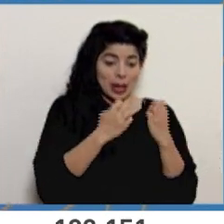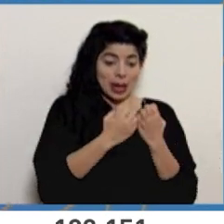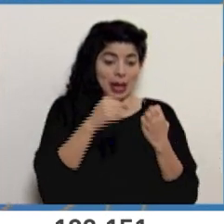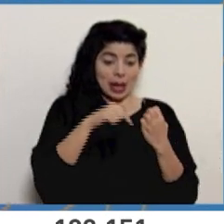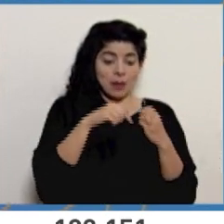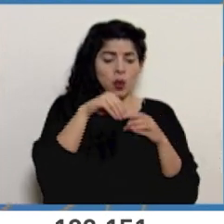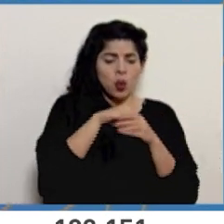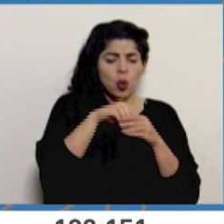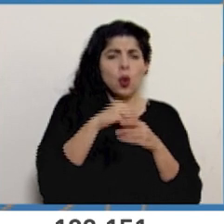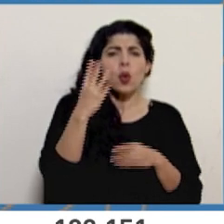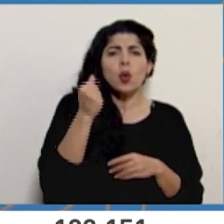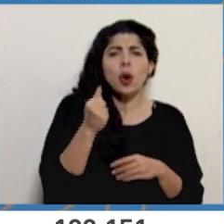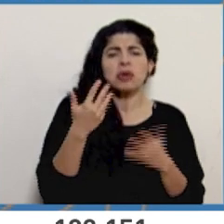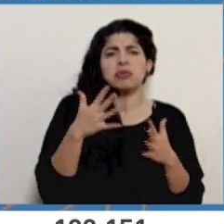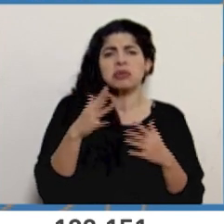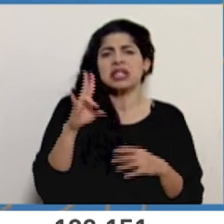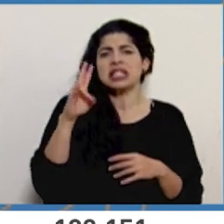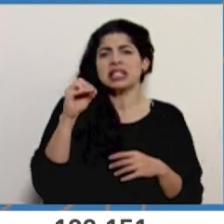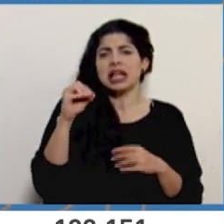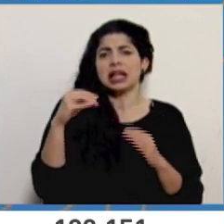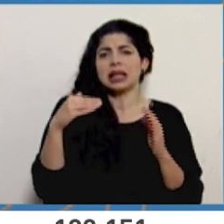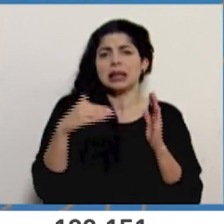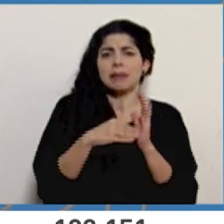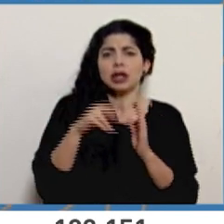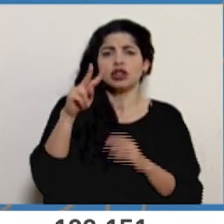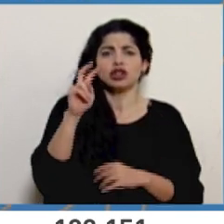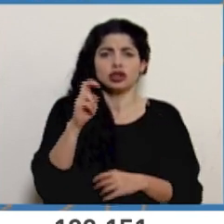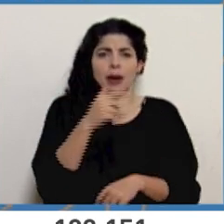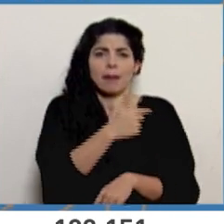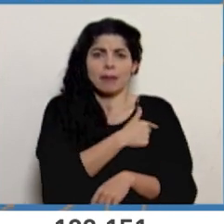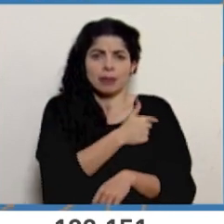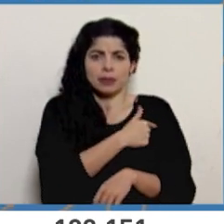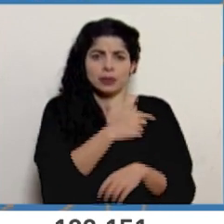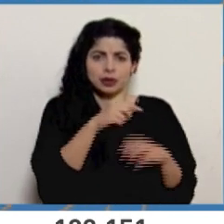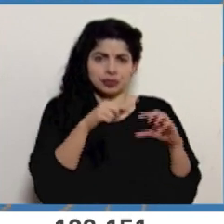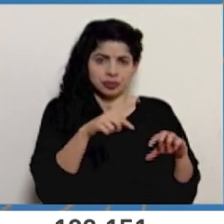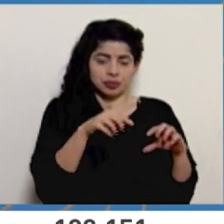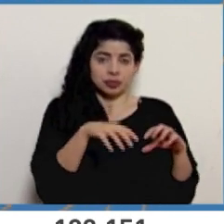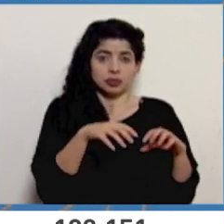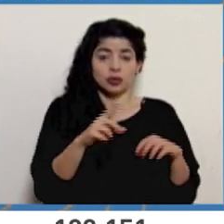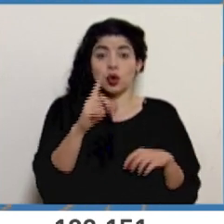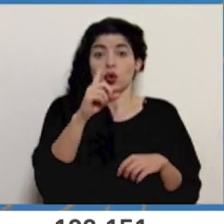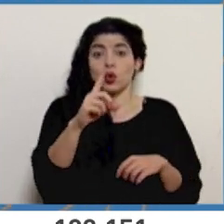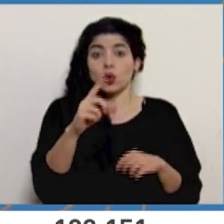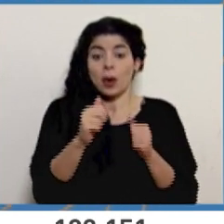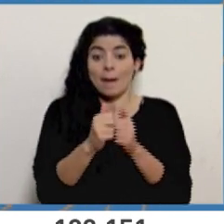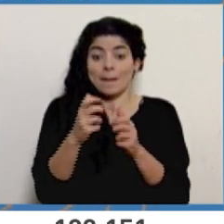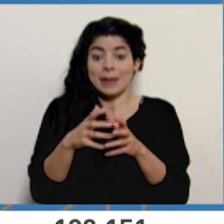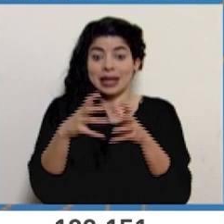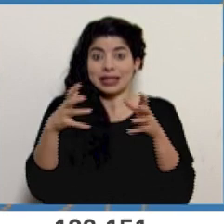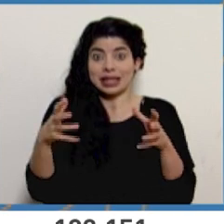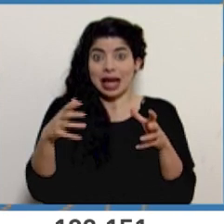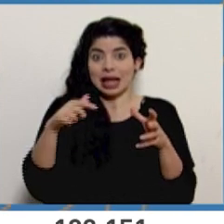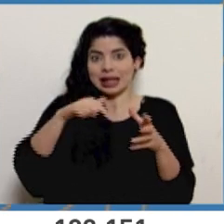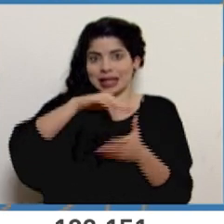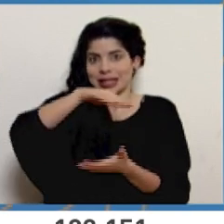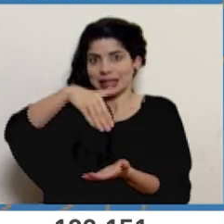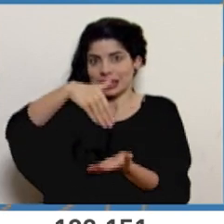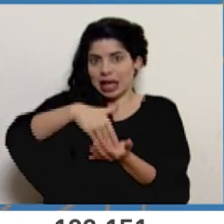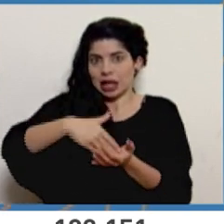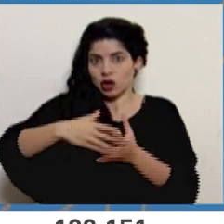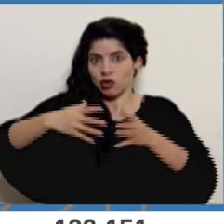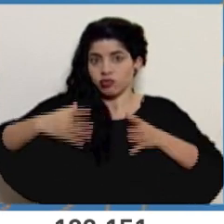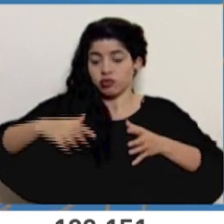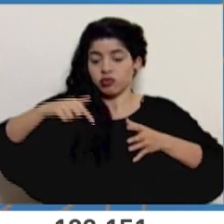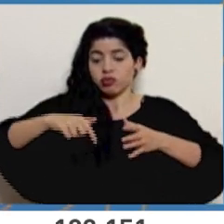resguardar aproximadamente 70.200 dosis y uno de ellos, que es el más grande, centralizado, permitirá